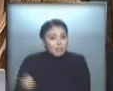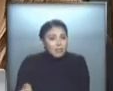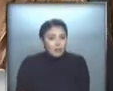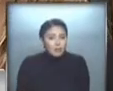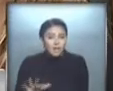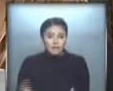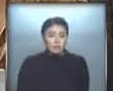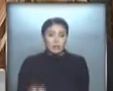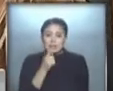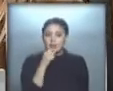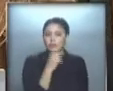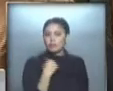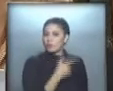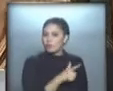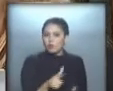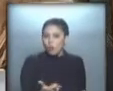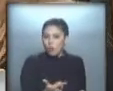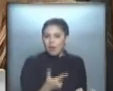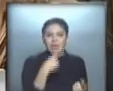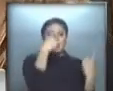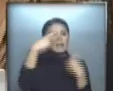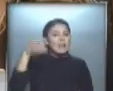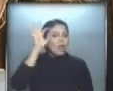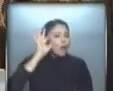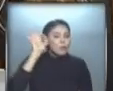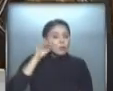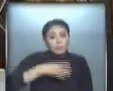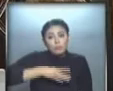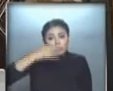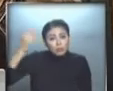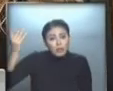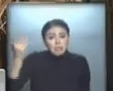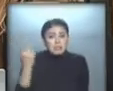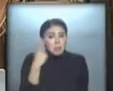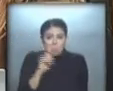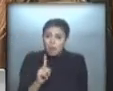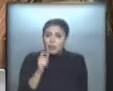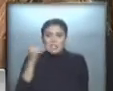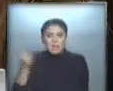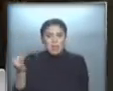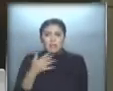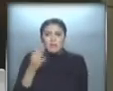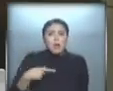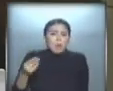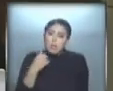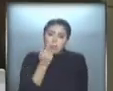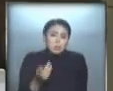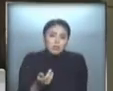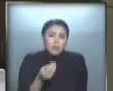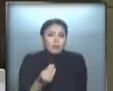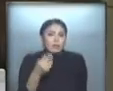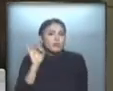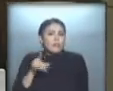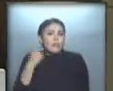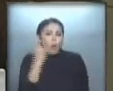ocasiones. Si no tenemos múltiples voces, muchas veces podemos no darnos cuenta cuando están mintiendo, cuando no. Tomando incluso los